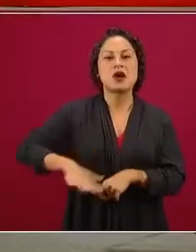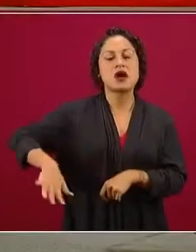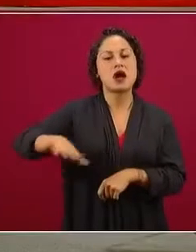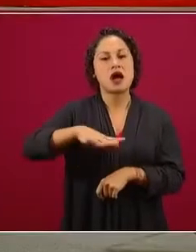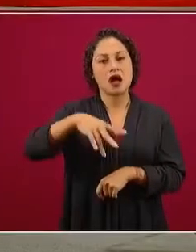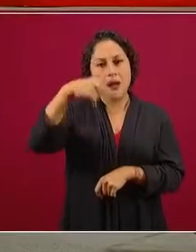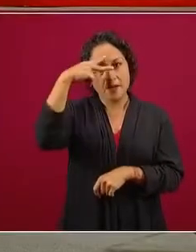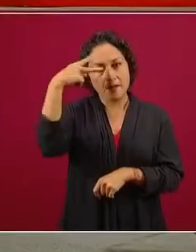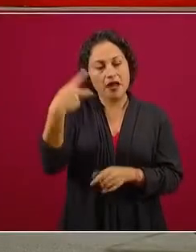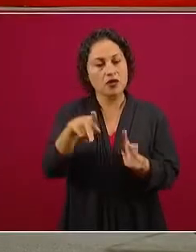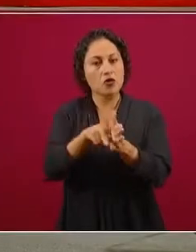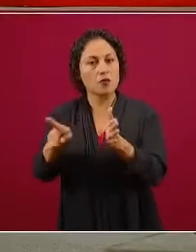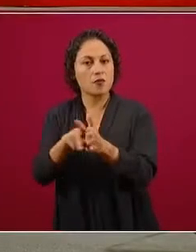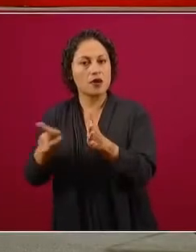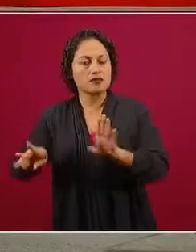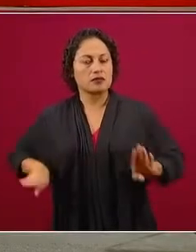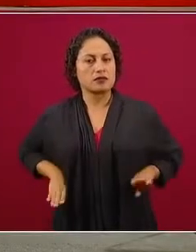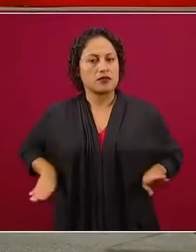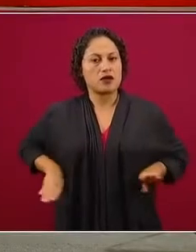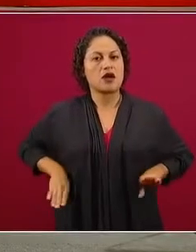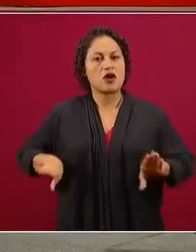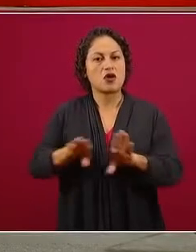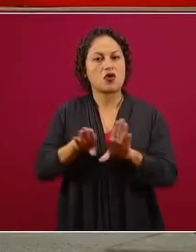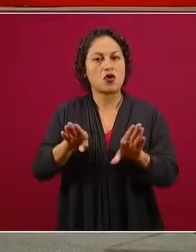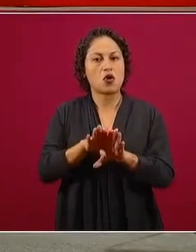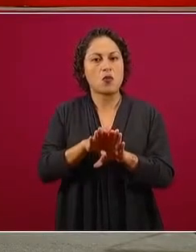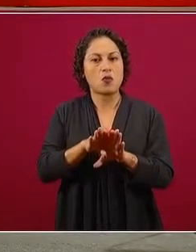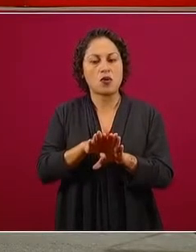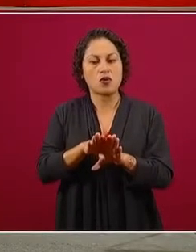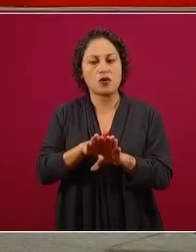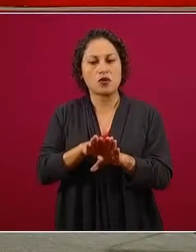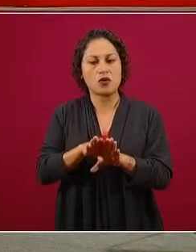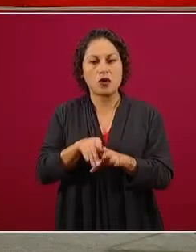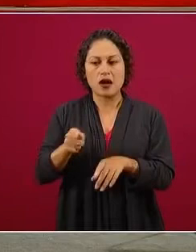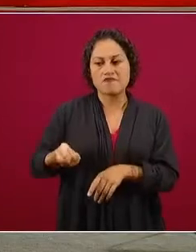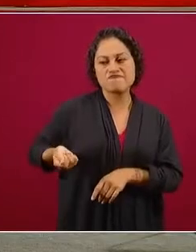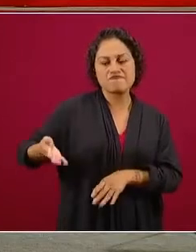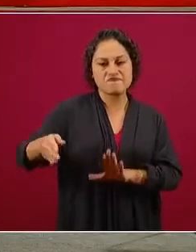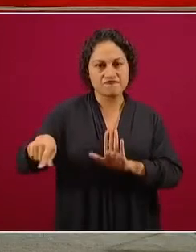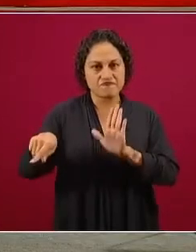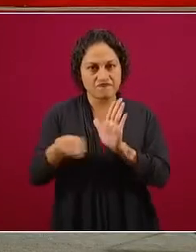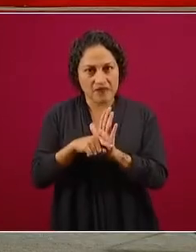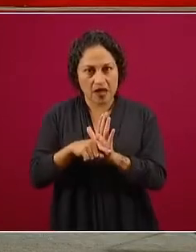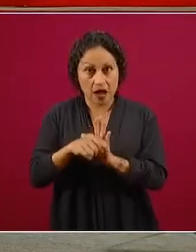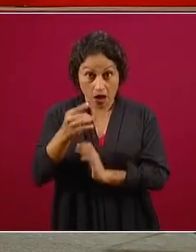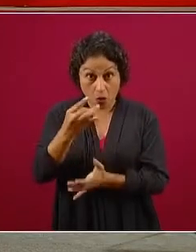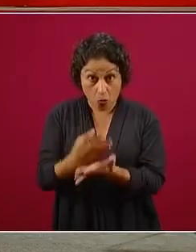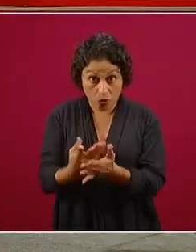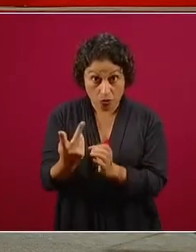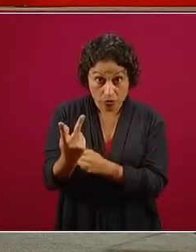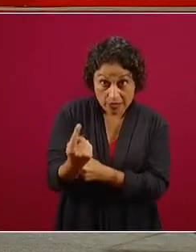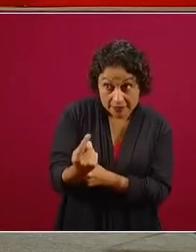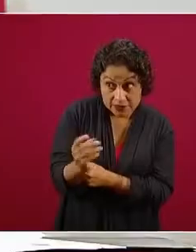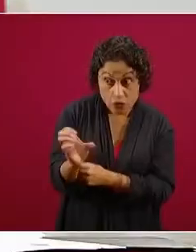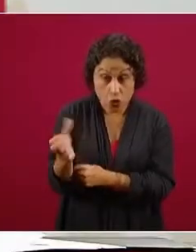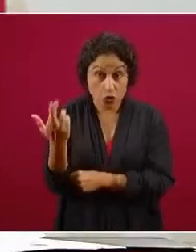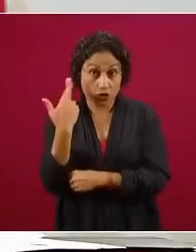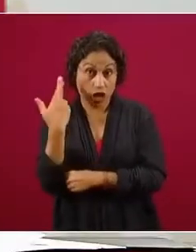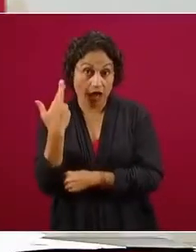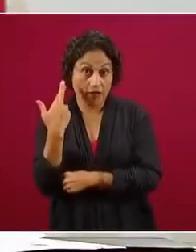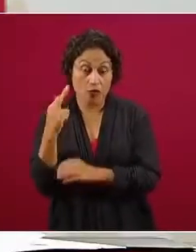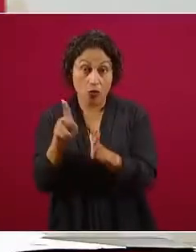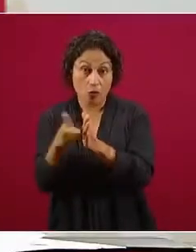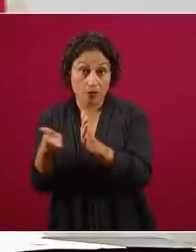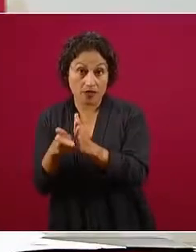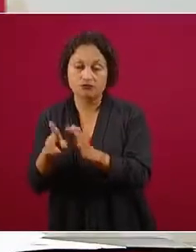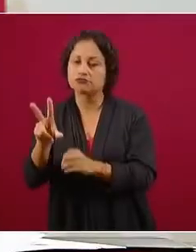señalar, a estigmatizar. Y cuando hablo de medios de comunicación no solo hablo de radio, prensa y televisión, hablo justamente